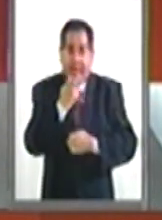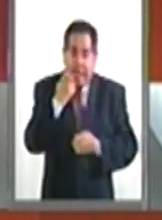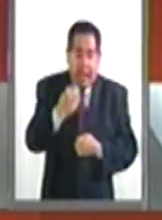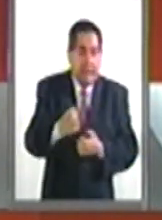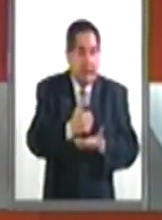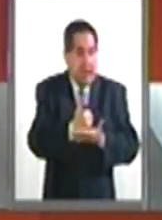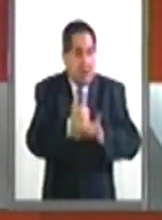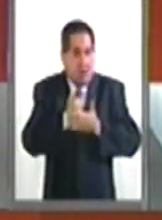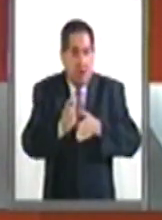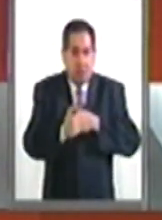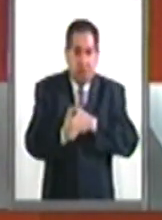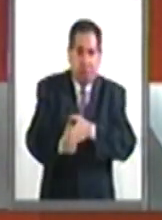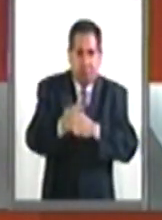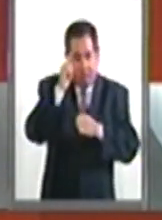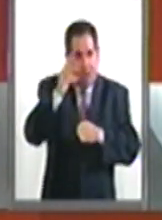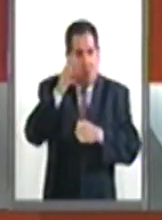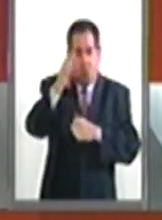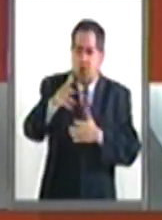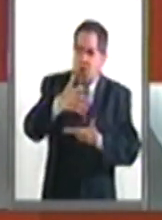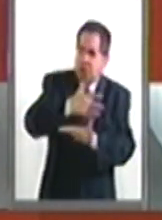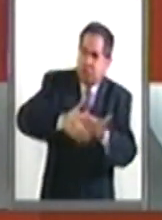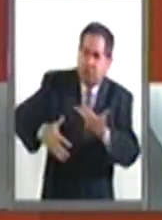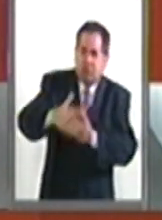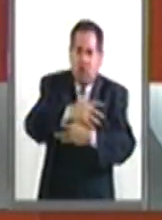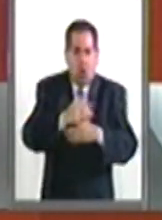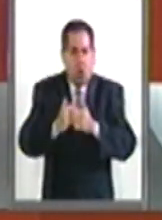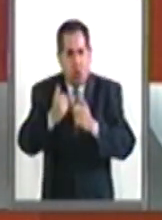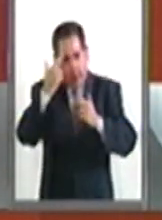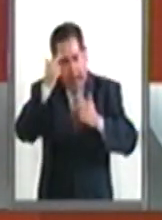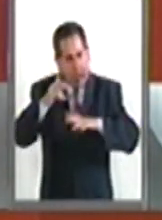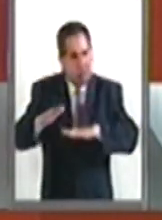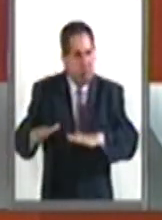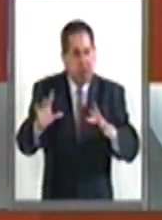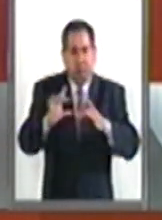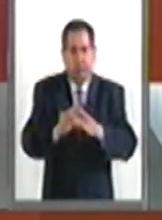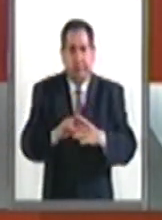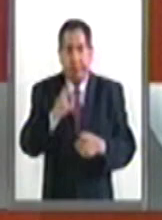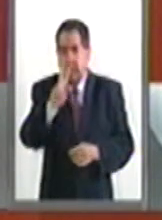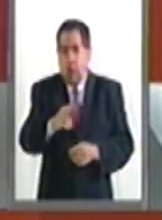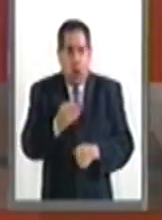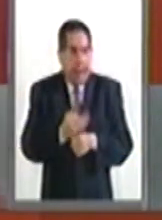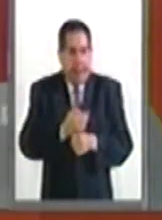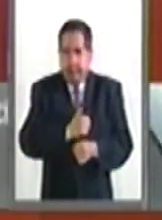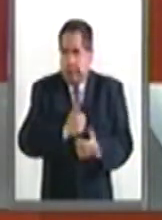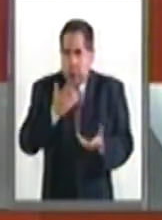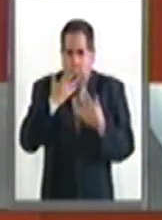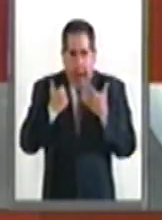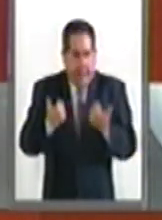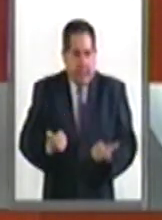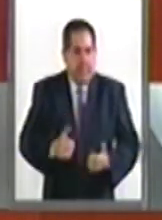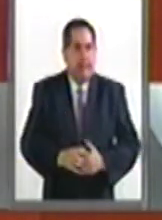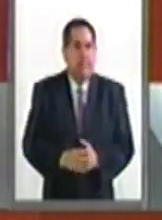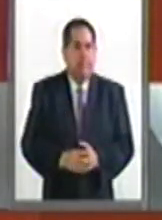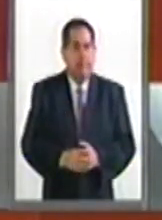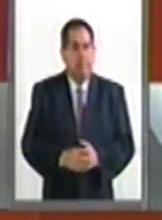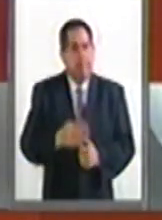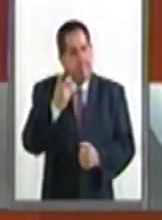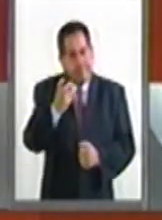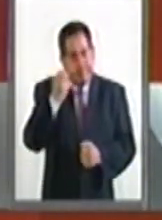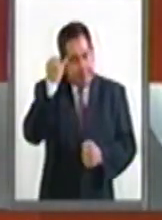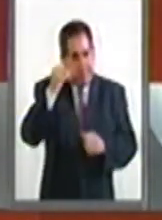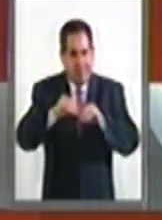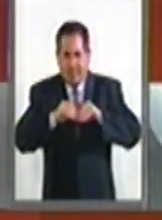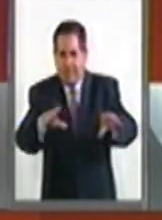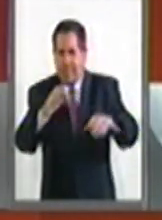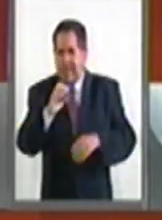humanidad a un destino de convivencia racional. Y lamentablemente no ha sido así. Inundemos de ética